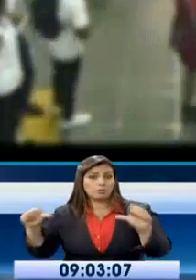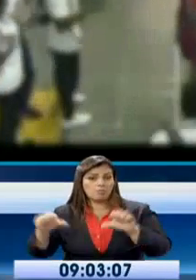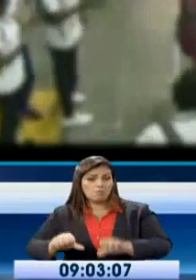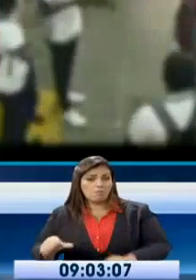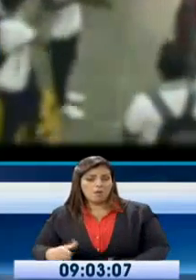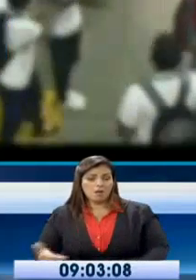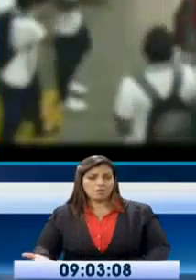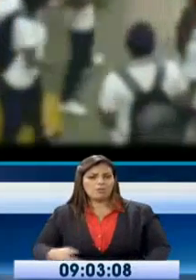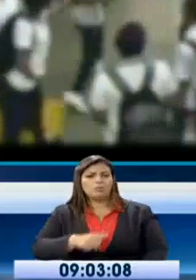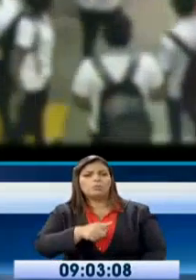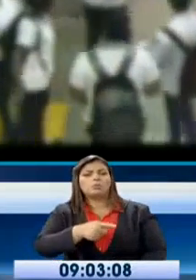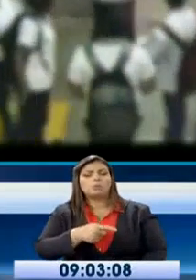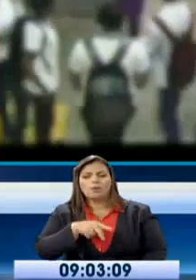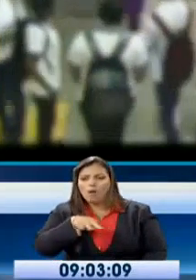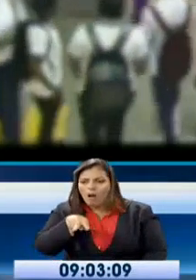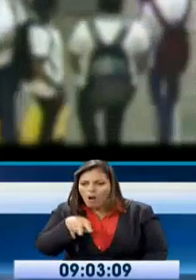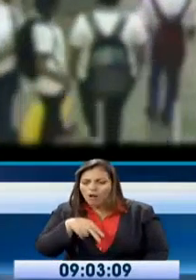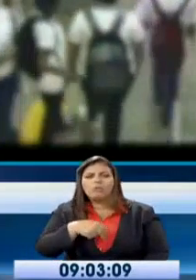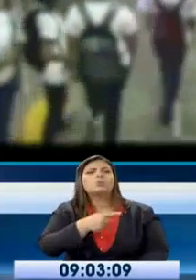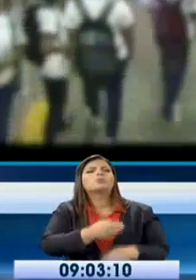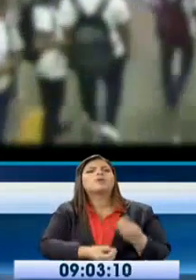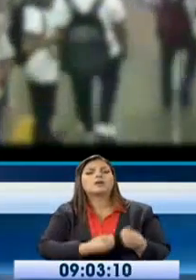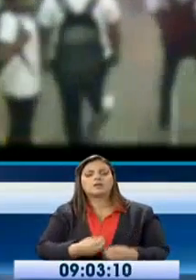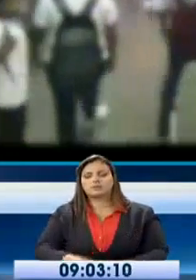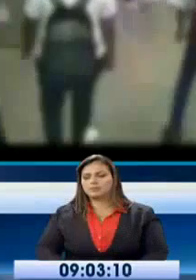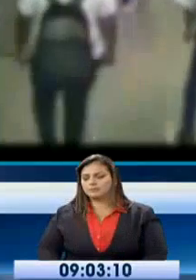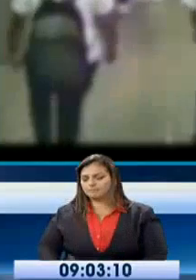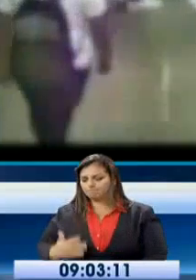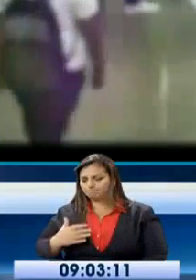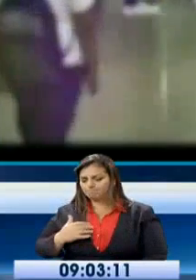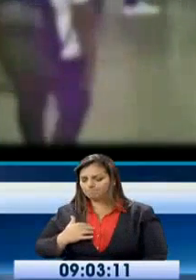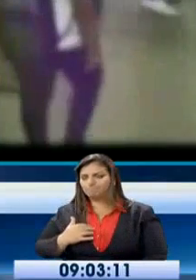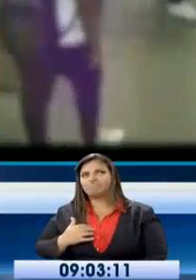primeramente corregirlo en la casa. Usted nos haría ya, pero ¿cómo lo corregiría?